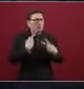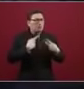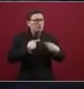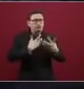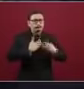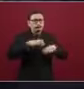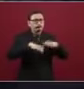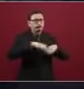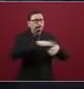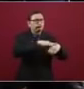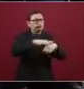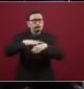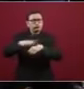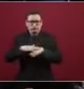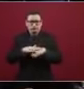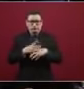que